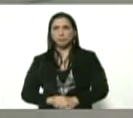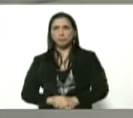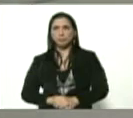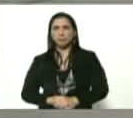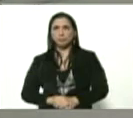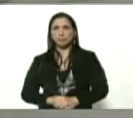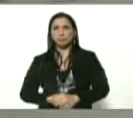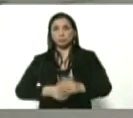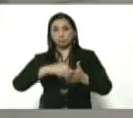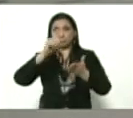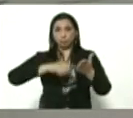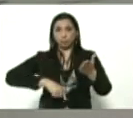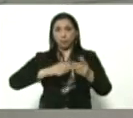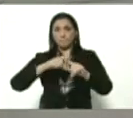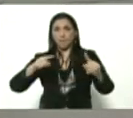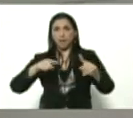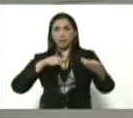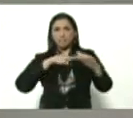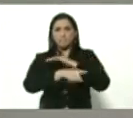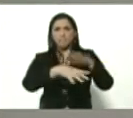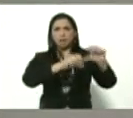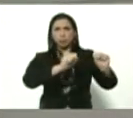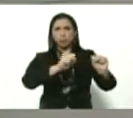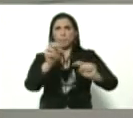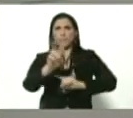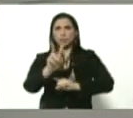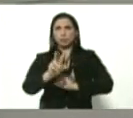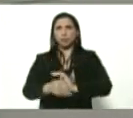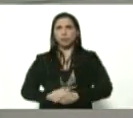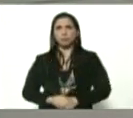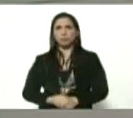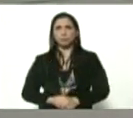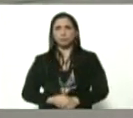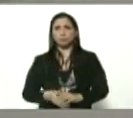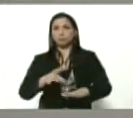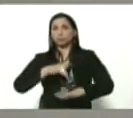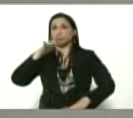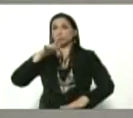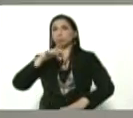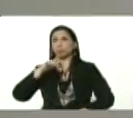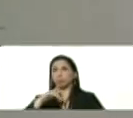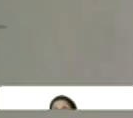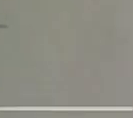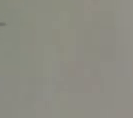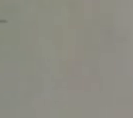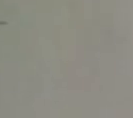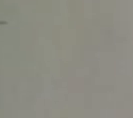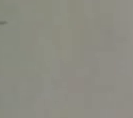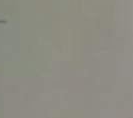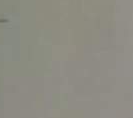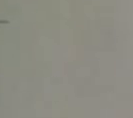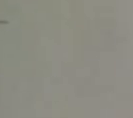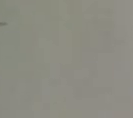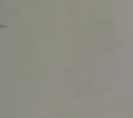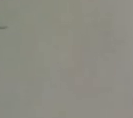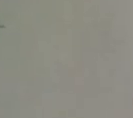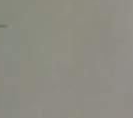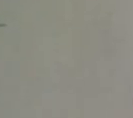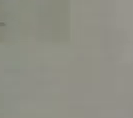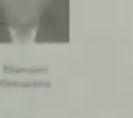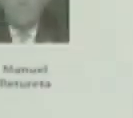El contrato para la invasión de Venezuela. Delito grave en cualquier nación del mundo de lesa patria.